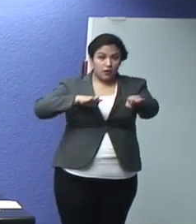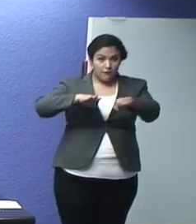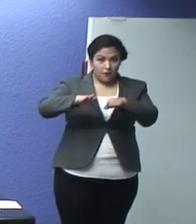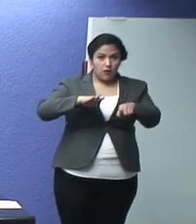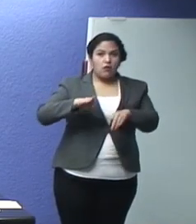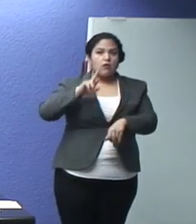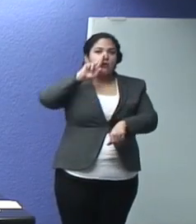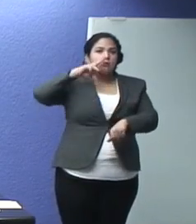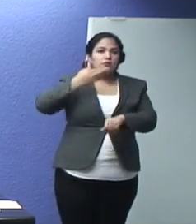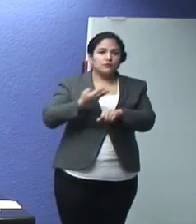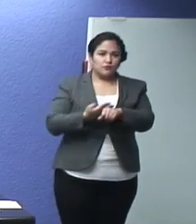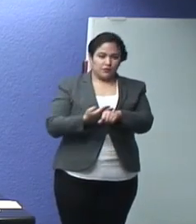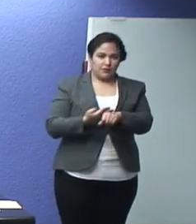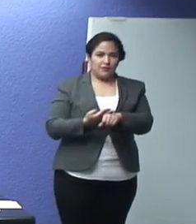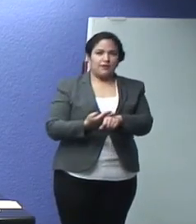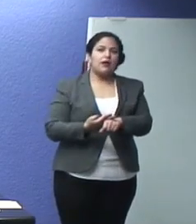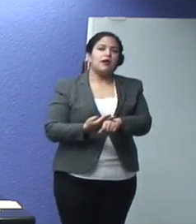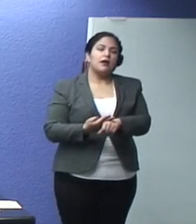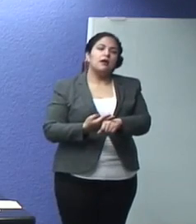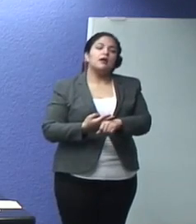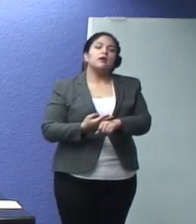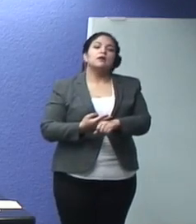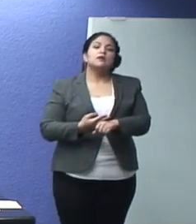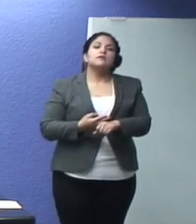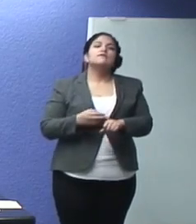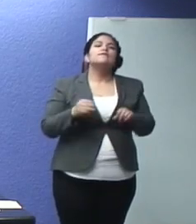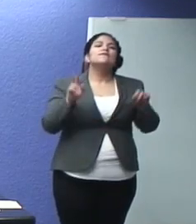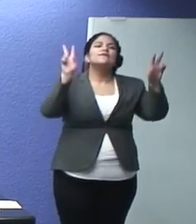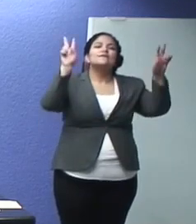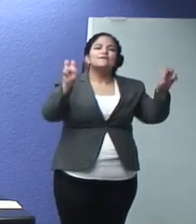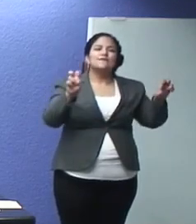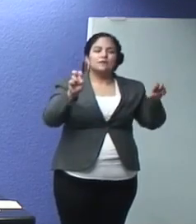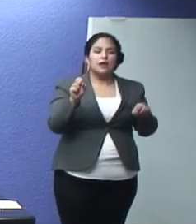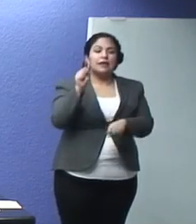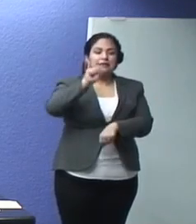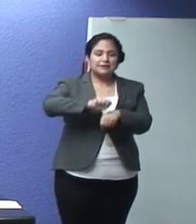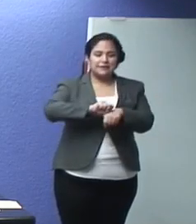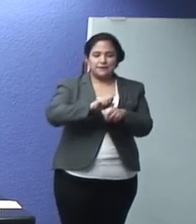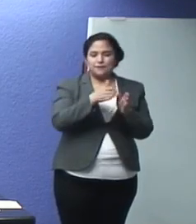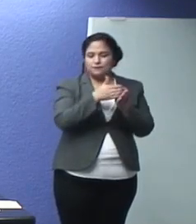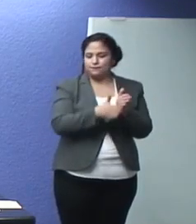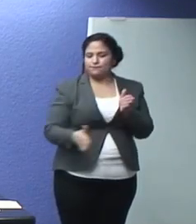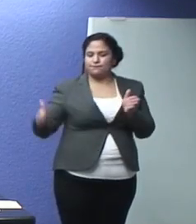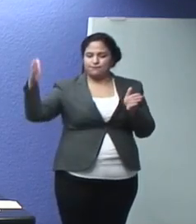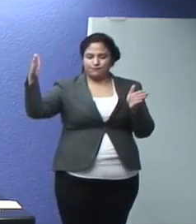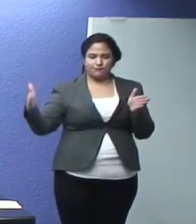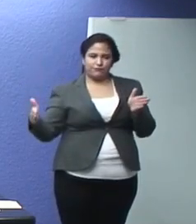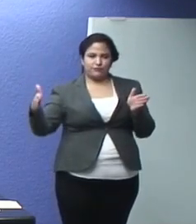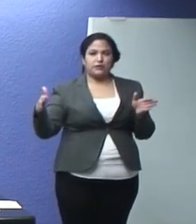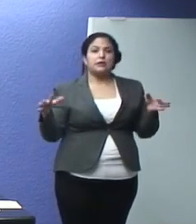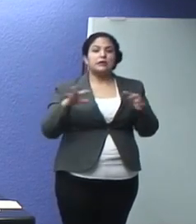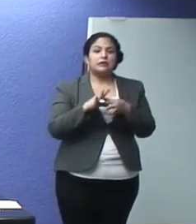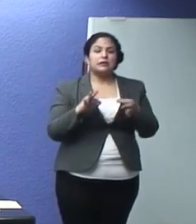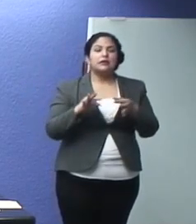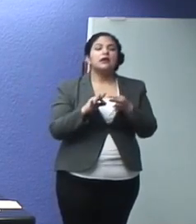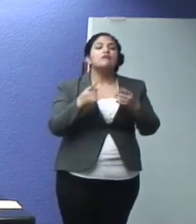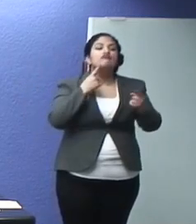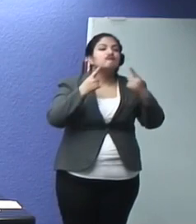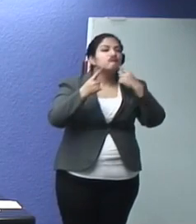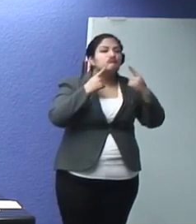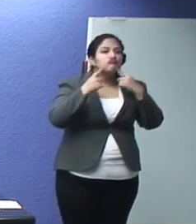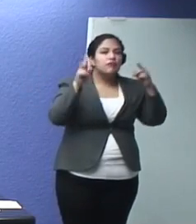Nacional de Diversidades, donde codirige el seminario Archivos Críticos, Diálogos Encarnados y Saberes Situados,